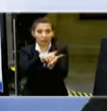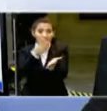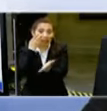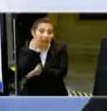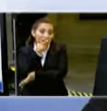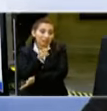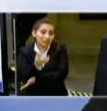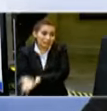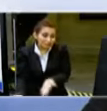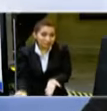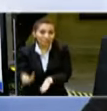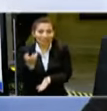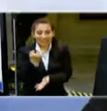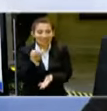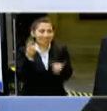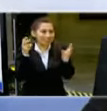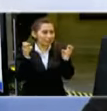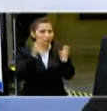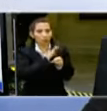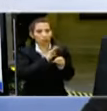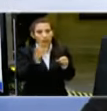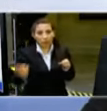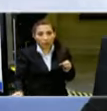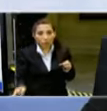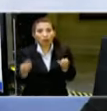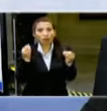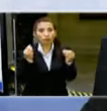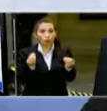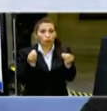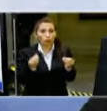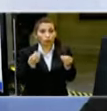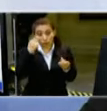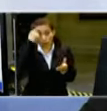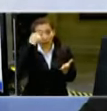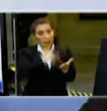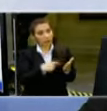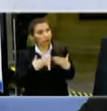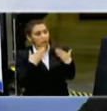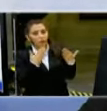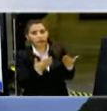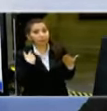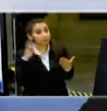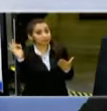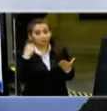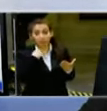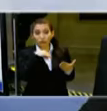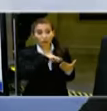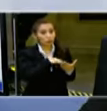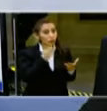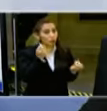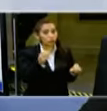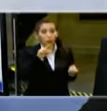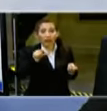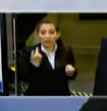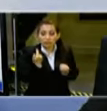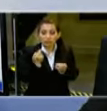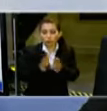veremos. Ahí hay un tema que podemos perder mucha credibilidad con nuestros vecinos si no logramos, y no se trata más que de